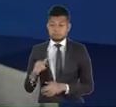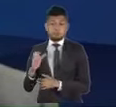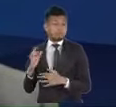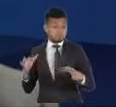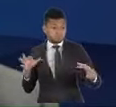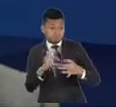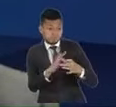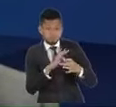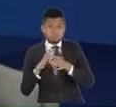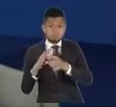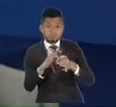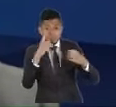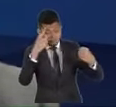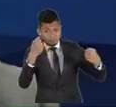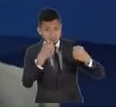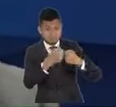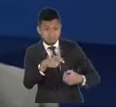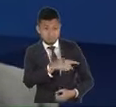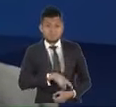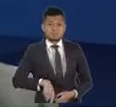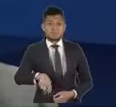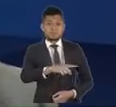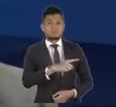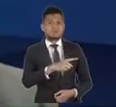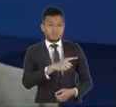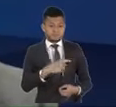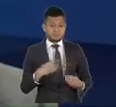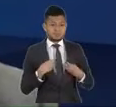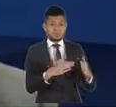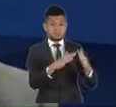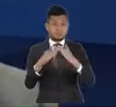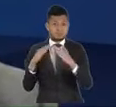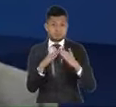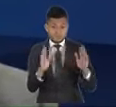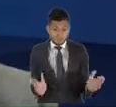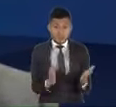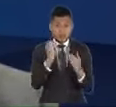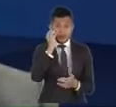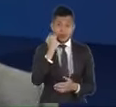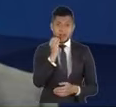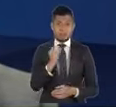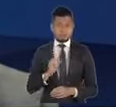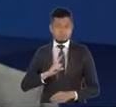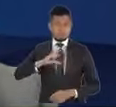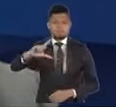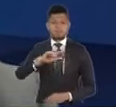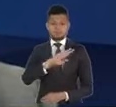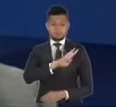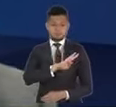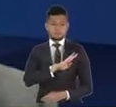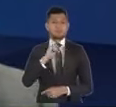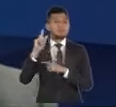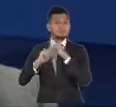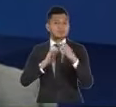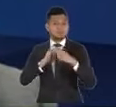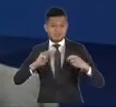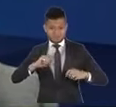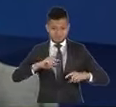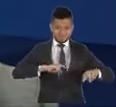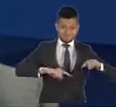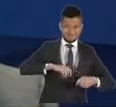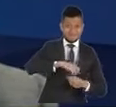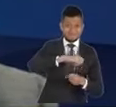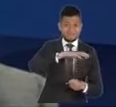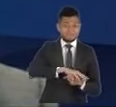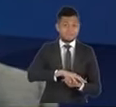de Bogotá, el mejor hogar, que lidera la alcaldesa Claudia López y su administración distrital, como una oportunidad